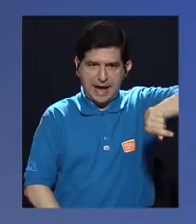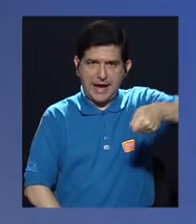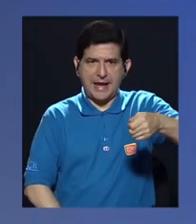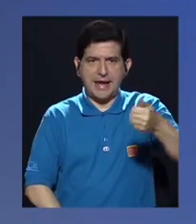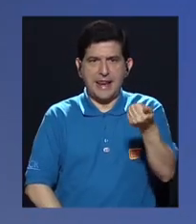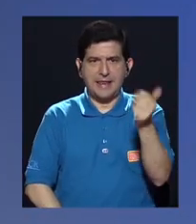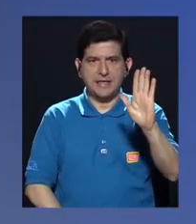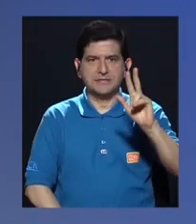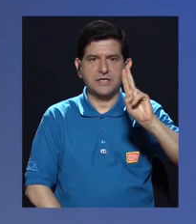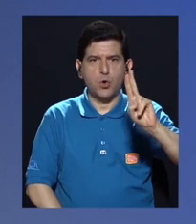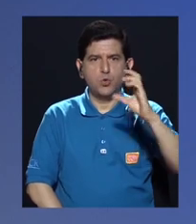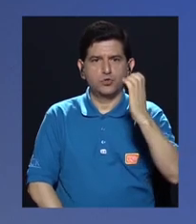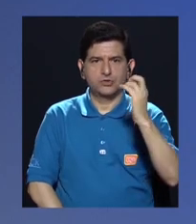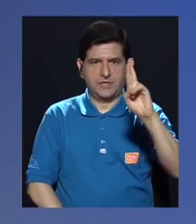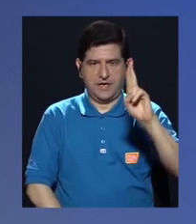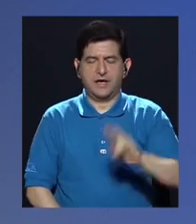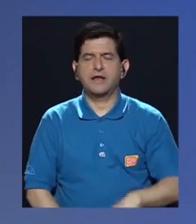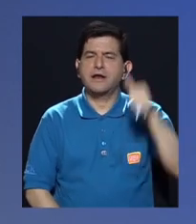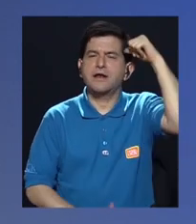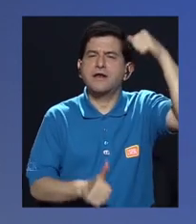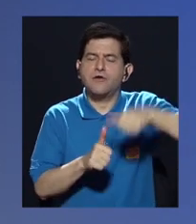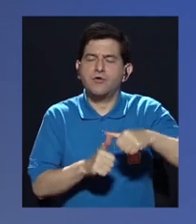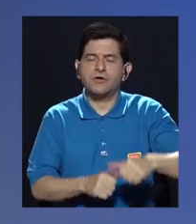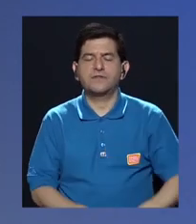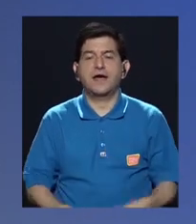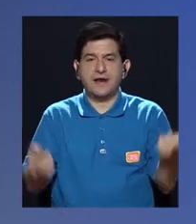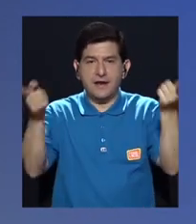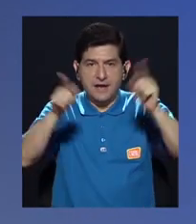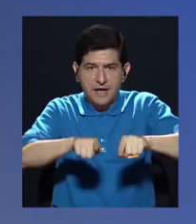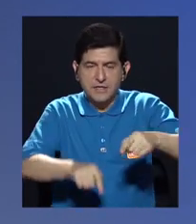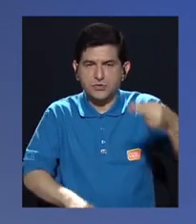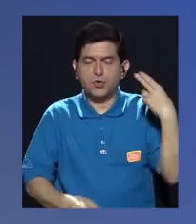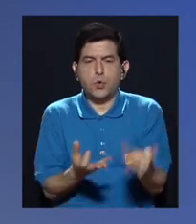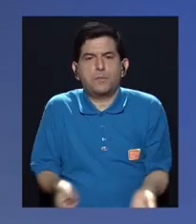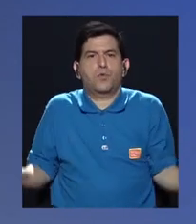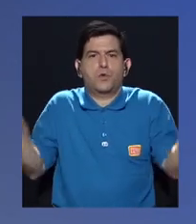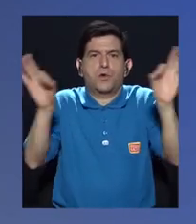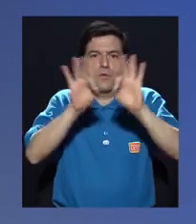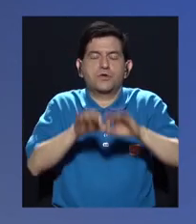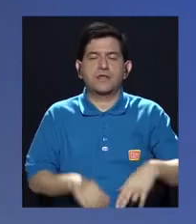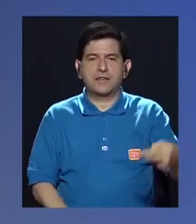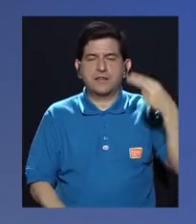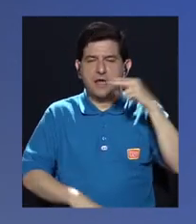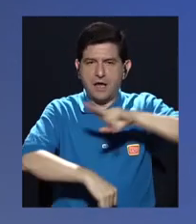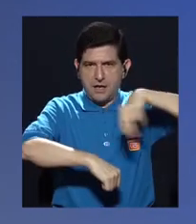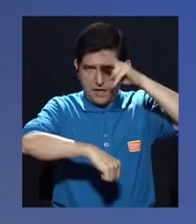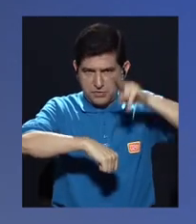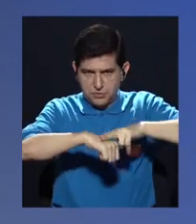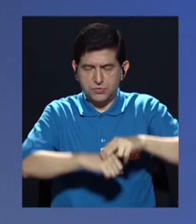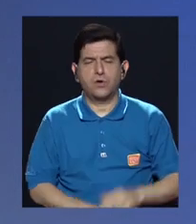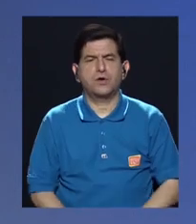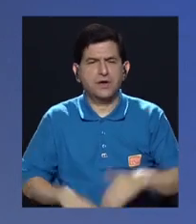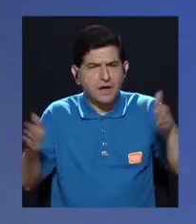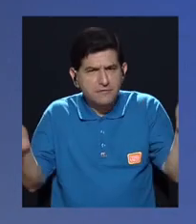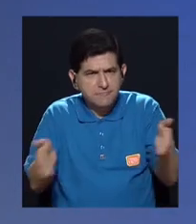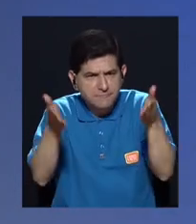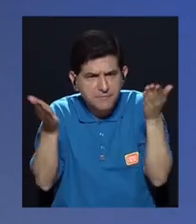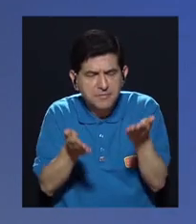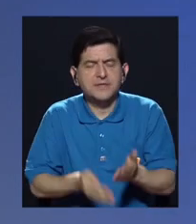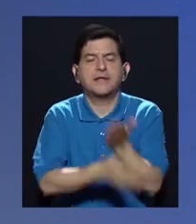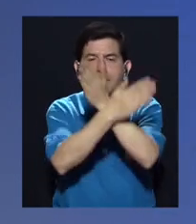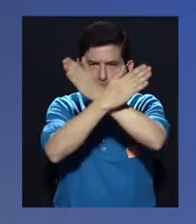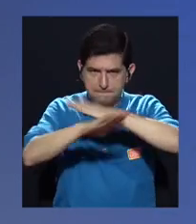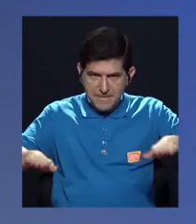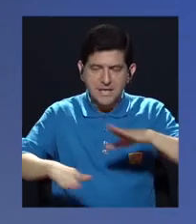Estamos en el Canal 15, Universidad de Costa Rica, recordando un hecho histórico fundamental para la historia patria y que ha fomentado no